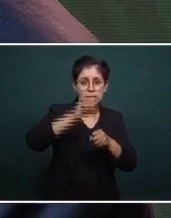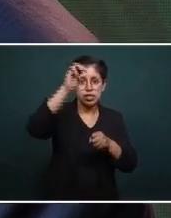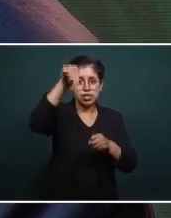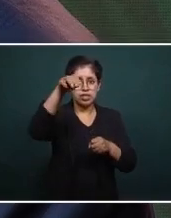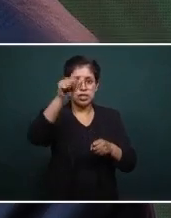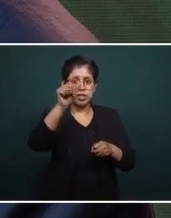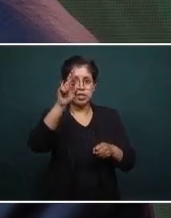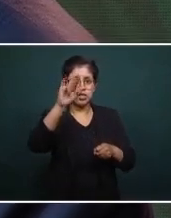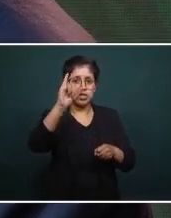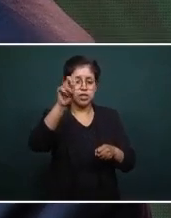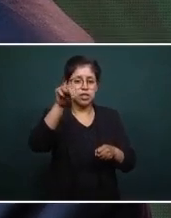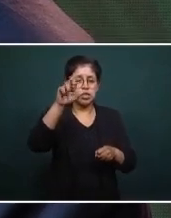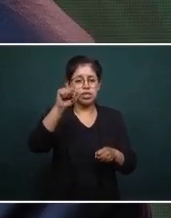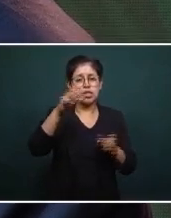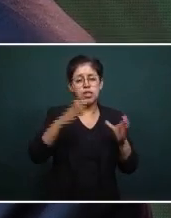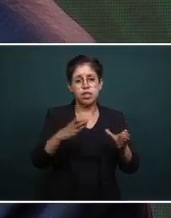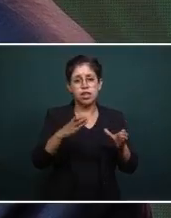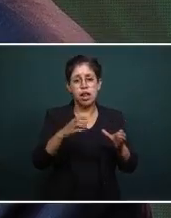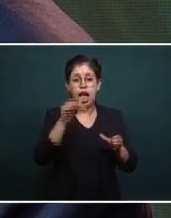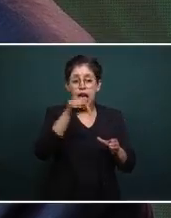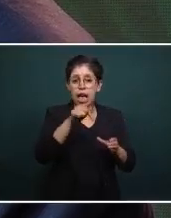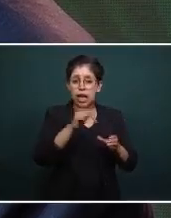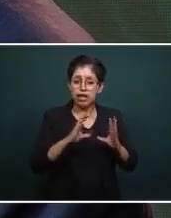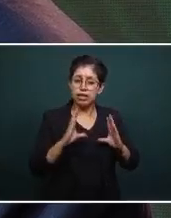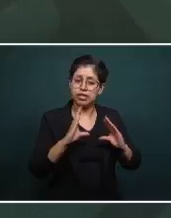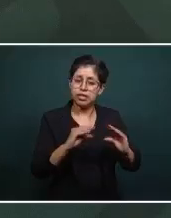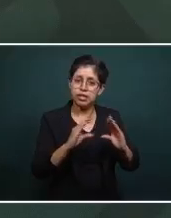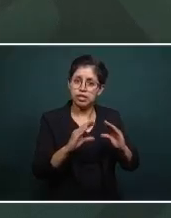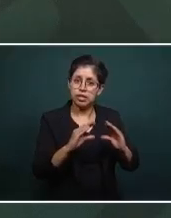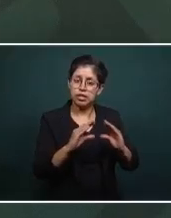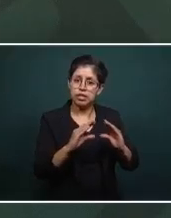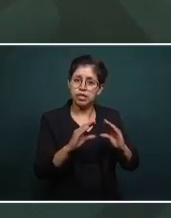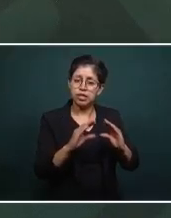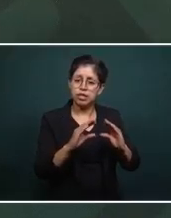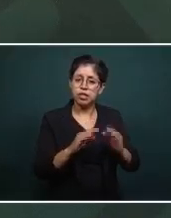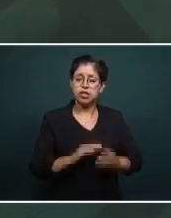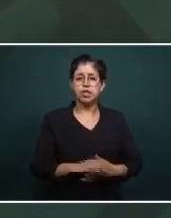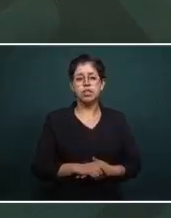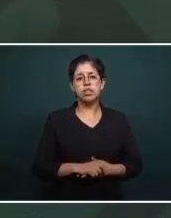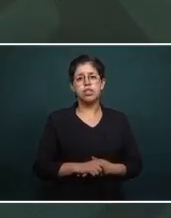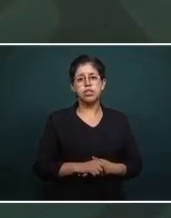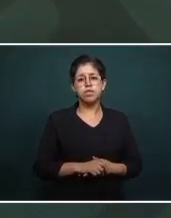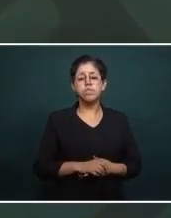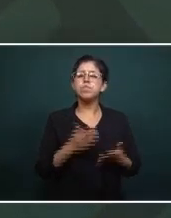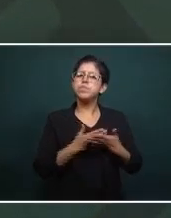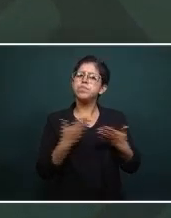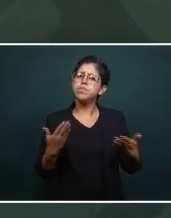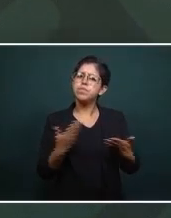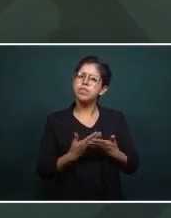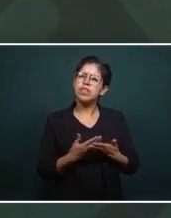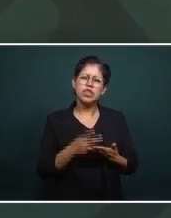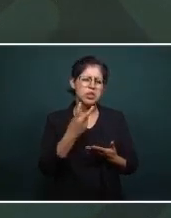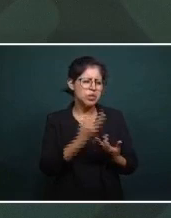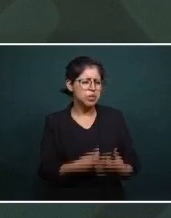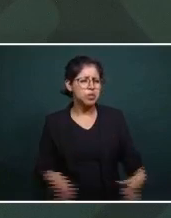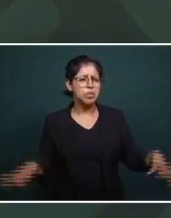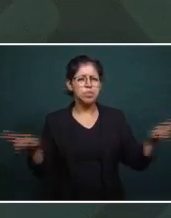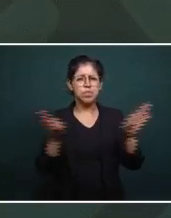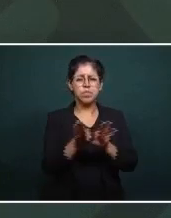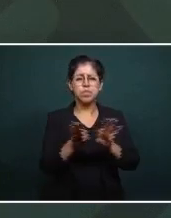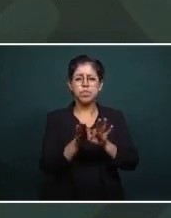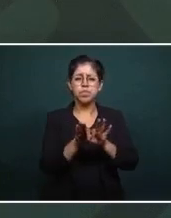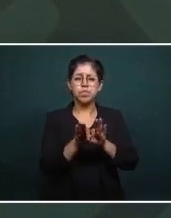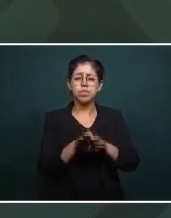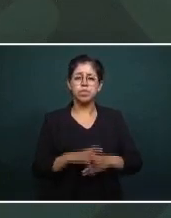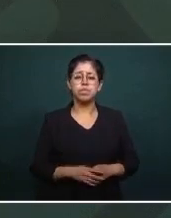es un centro de adiestramiento, pero ahora, que eso es lo más importante, se